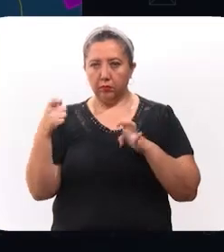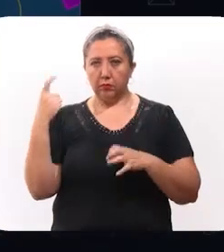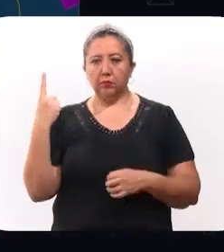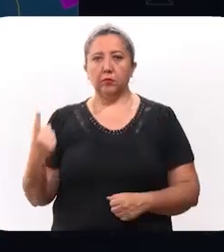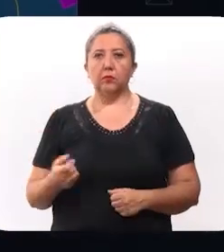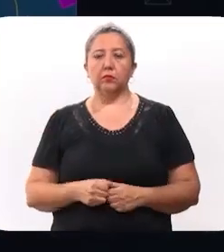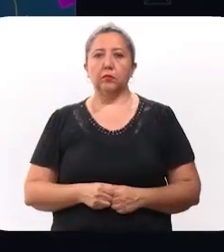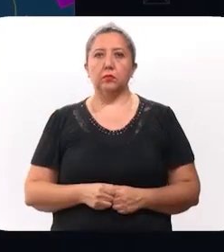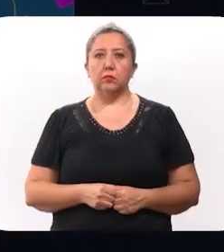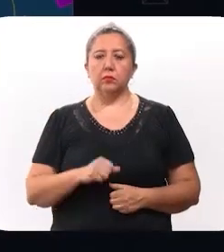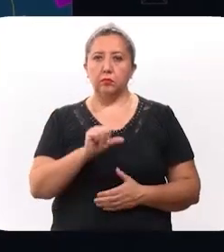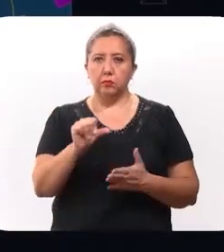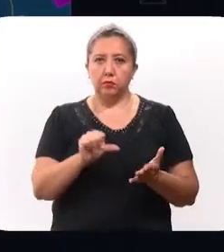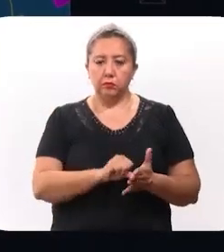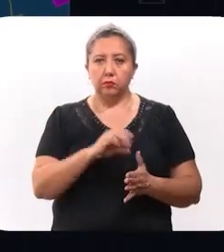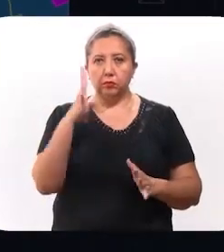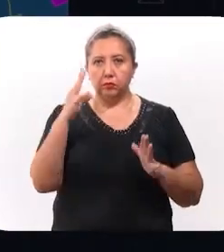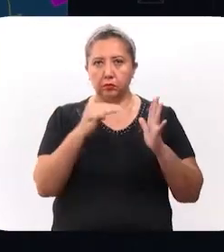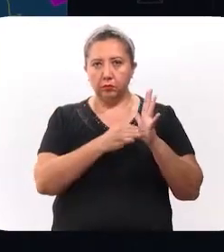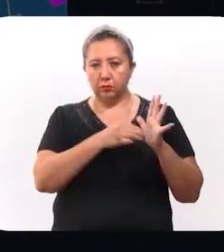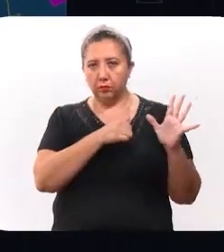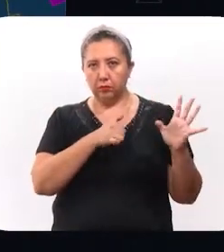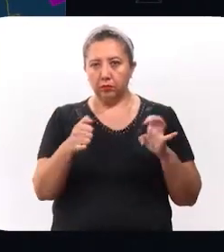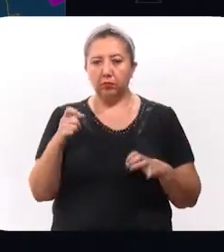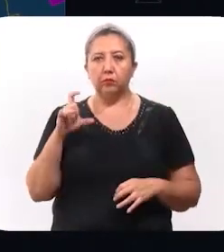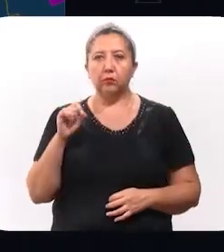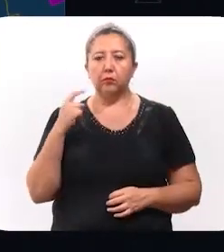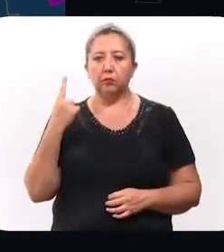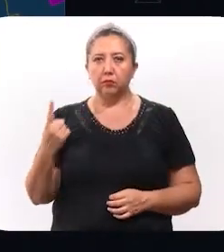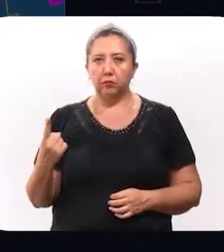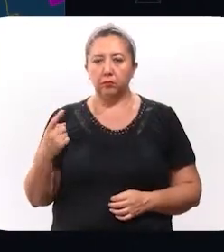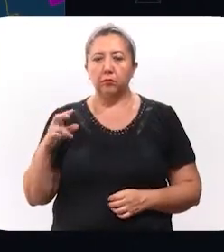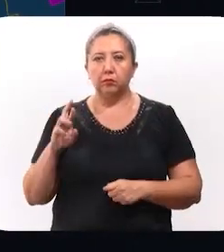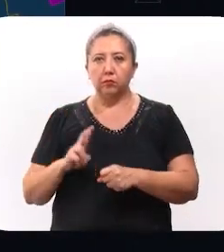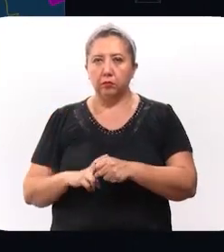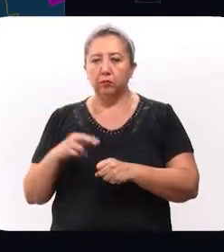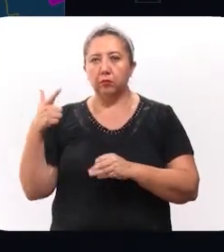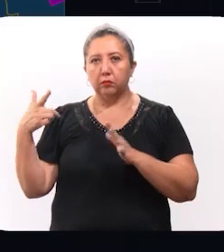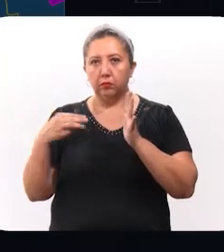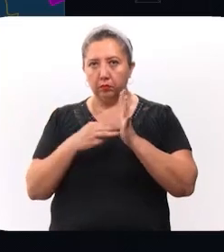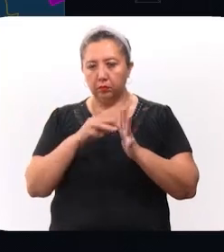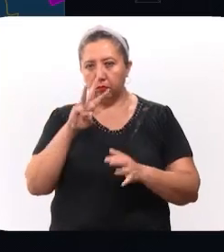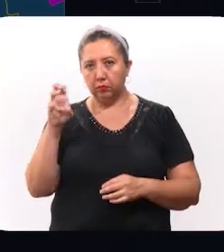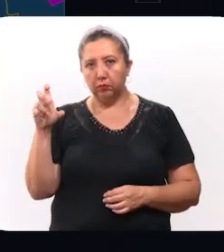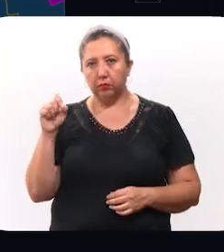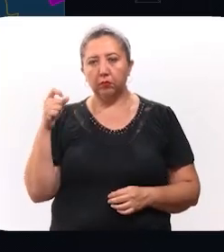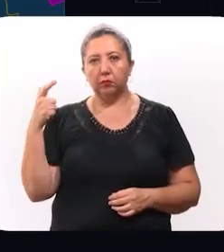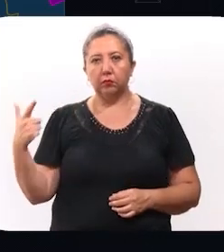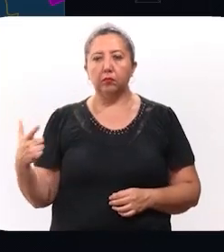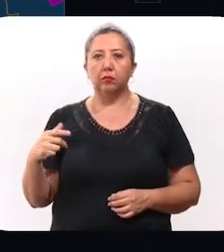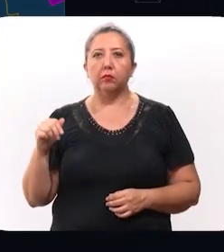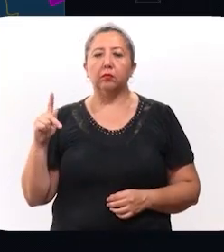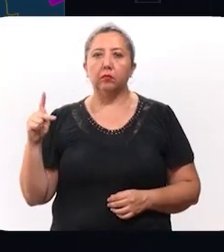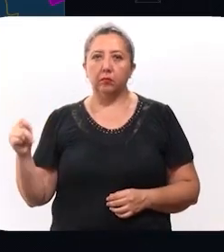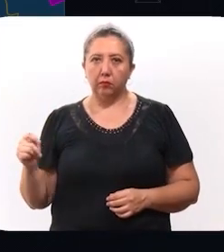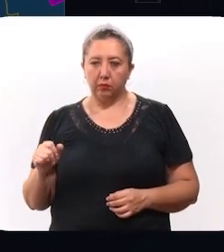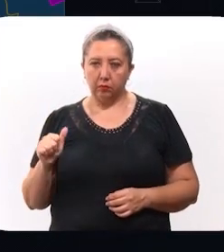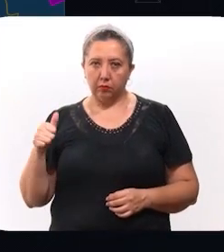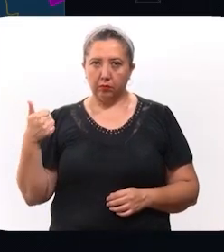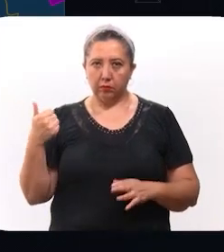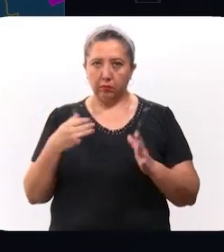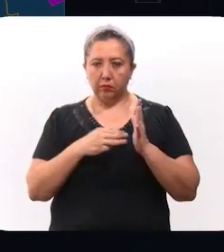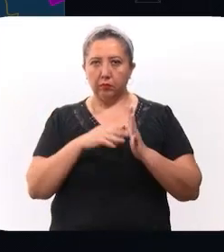11.701, en la zona centro 4.621, en la zona sur 7.327 y en la zona